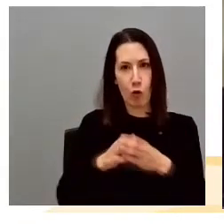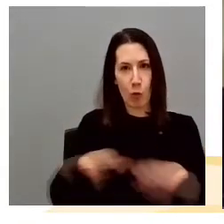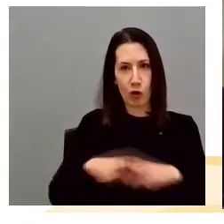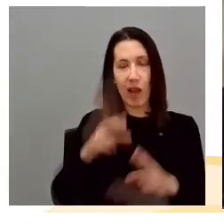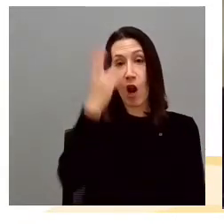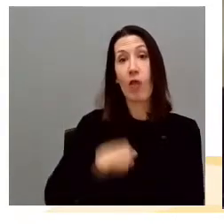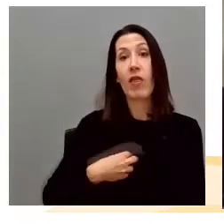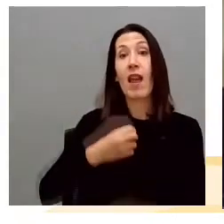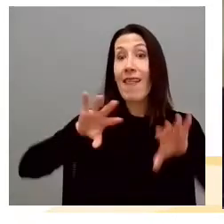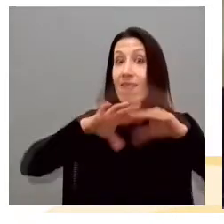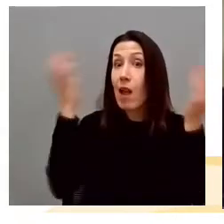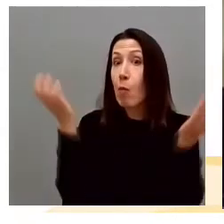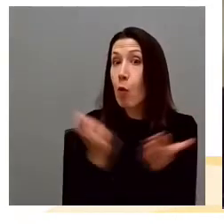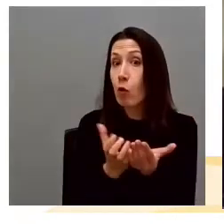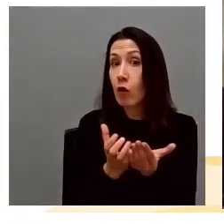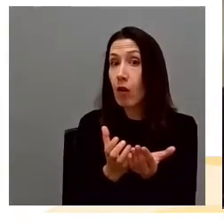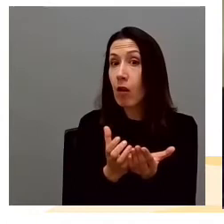primero del mundo en